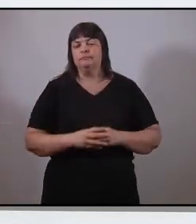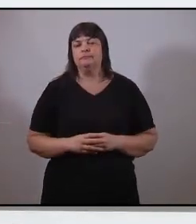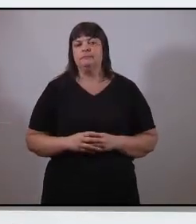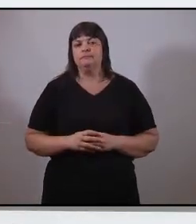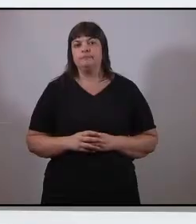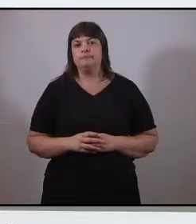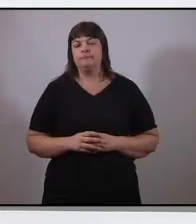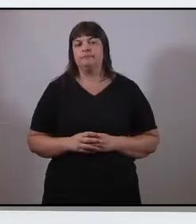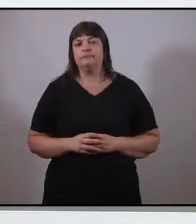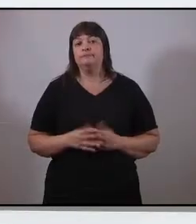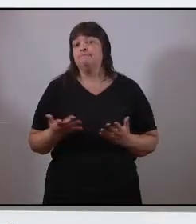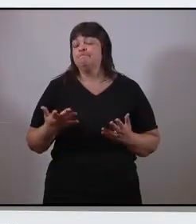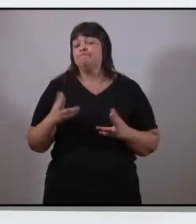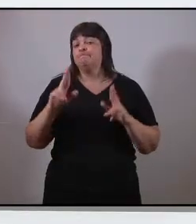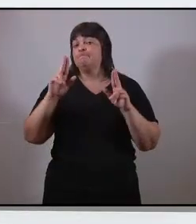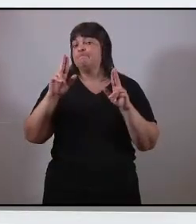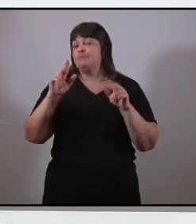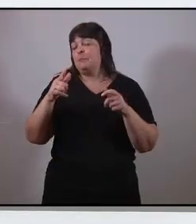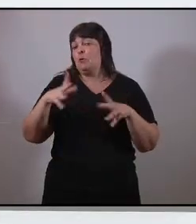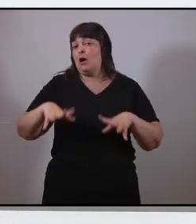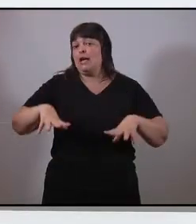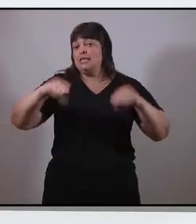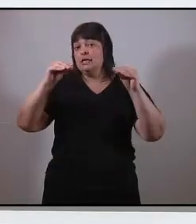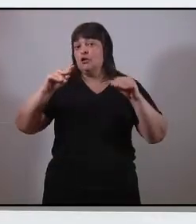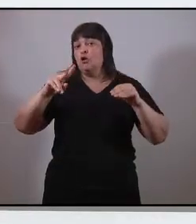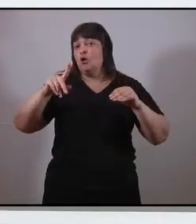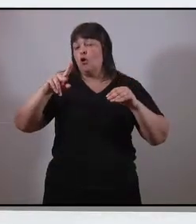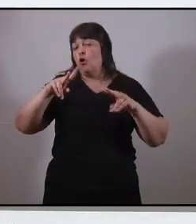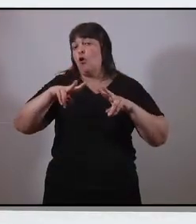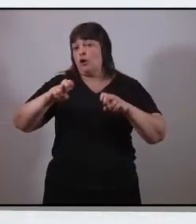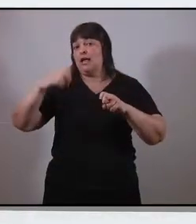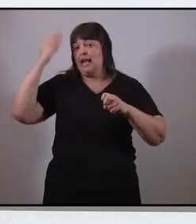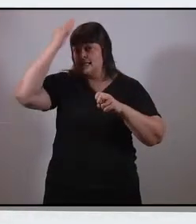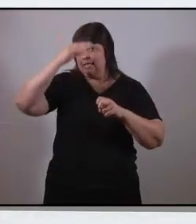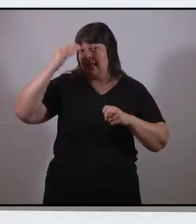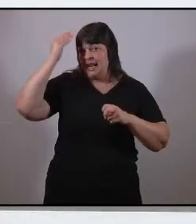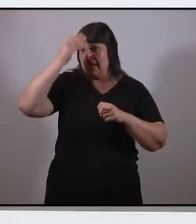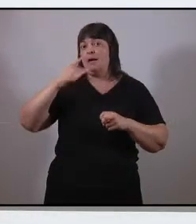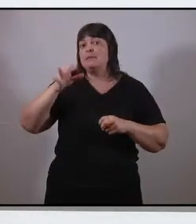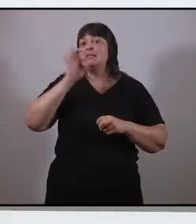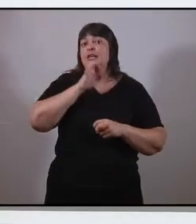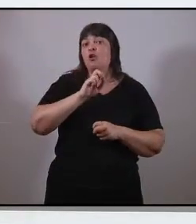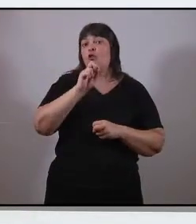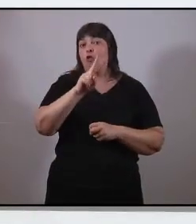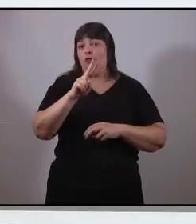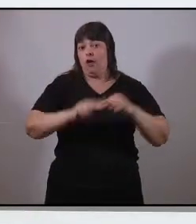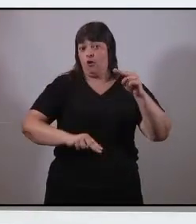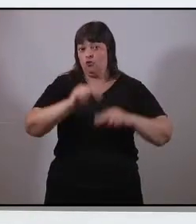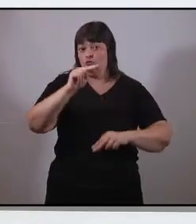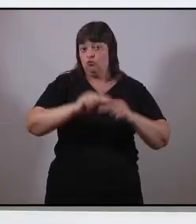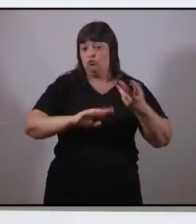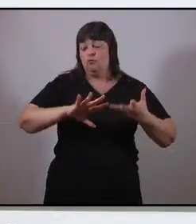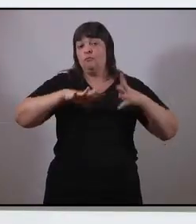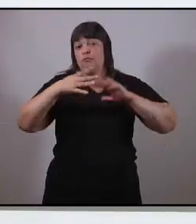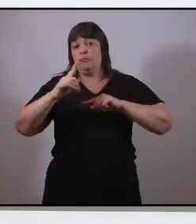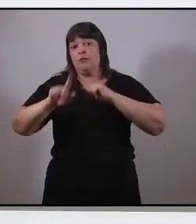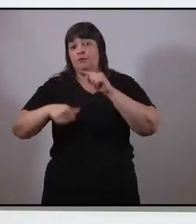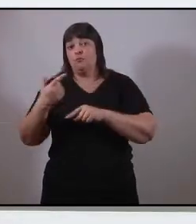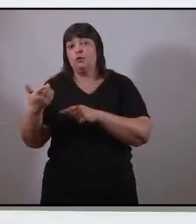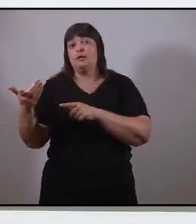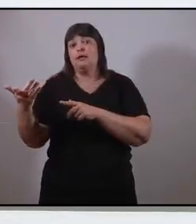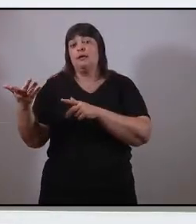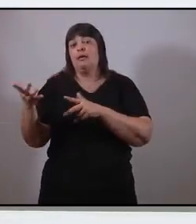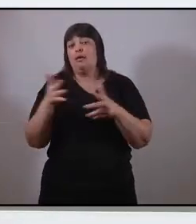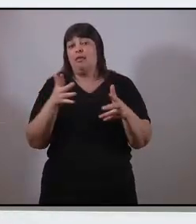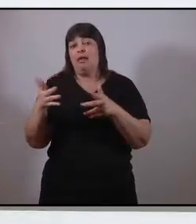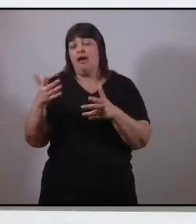patrimonial. Se trata de un castillo de origen islámico construido en el siglo XII y transformado posteriormente durante la